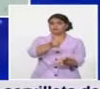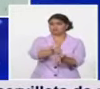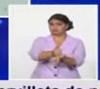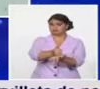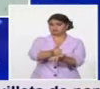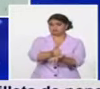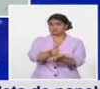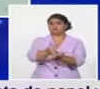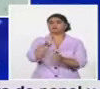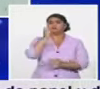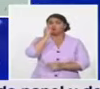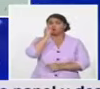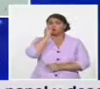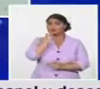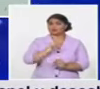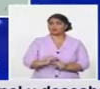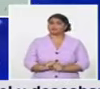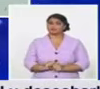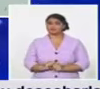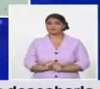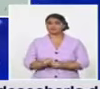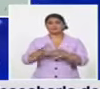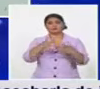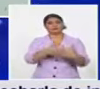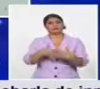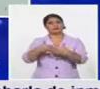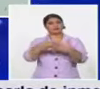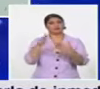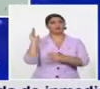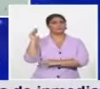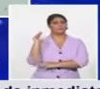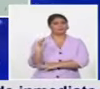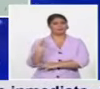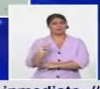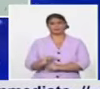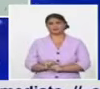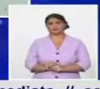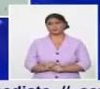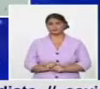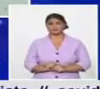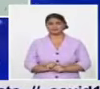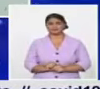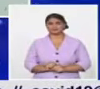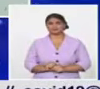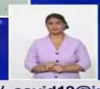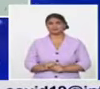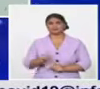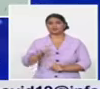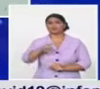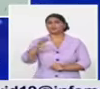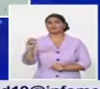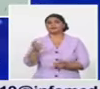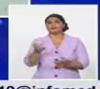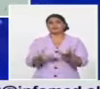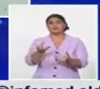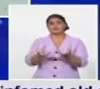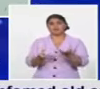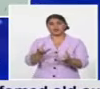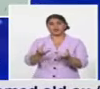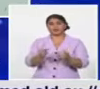un viajero cubano procedente de los Estados Unidos. En el caso de Cienfuegos, el